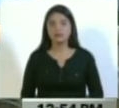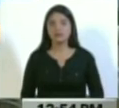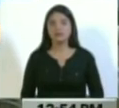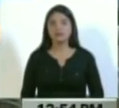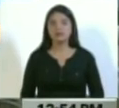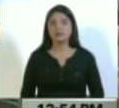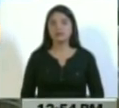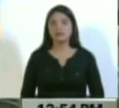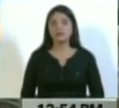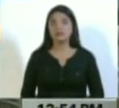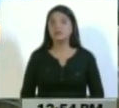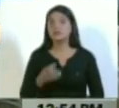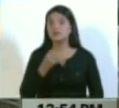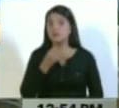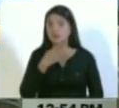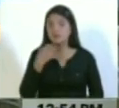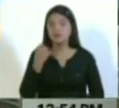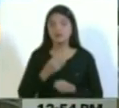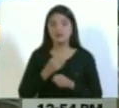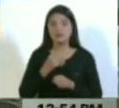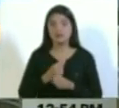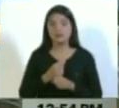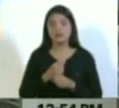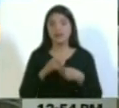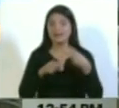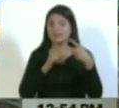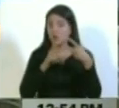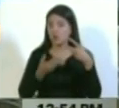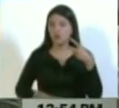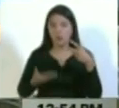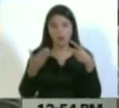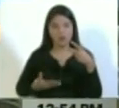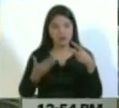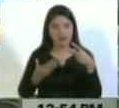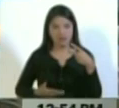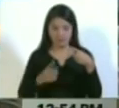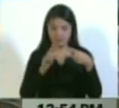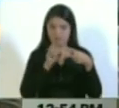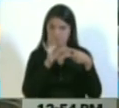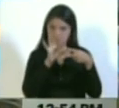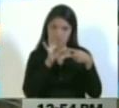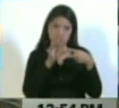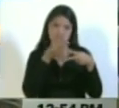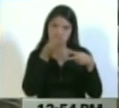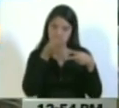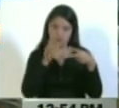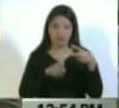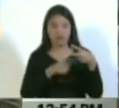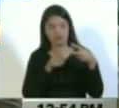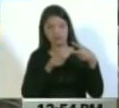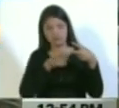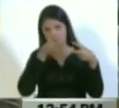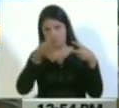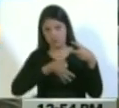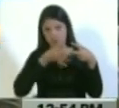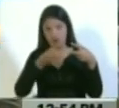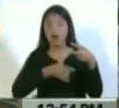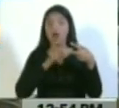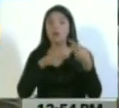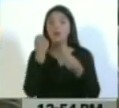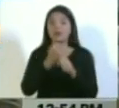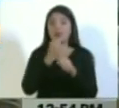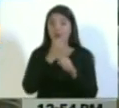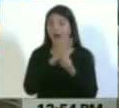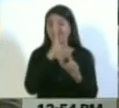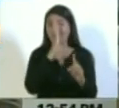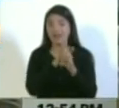de la buena gestión administrativa. Segundo elemento importante a destacar, vamos a trabajar directamente